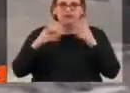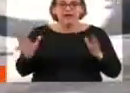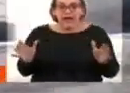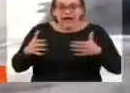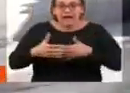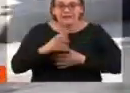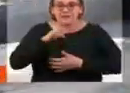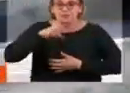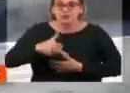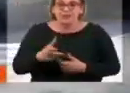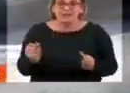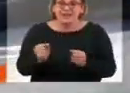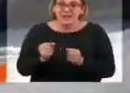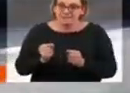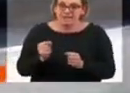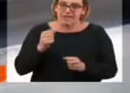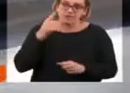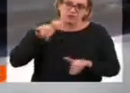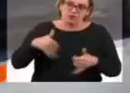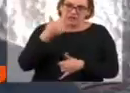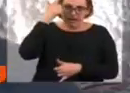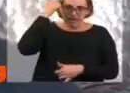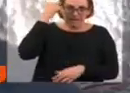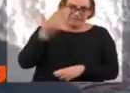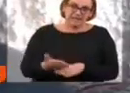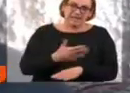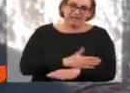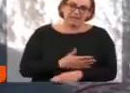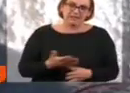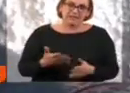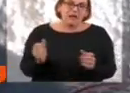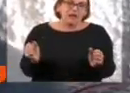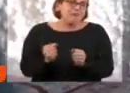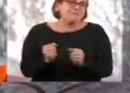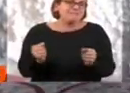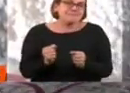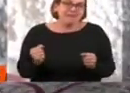hacía con temor por la experiencia vivida. Uno con ese miedo de decir...